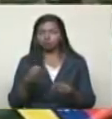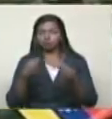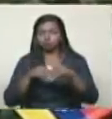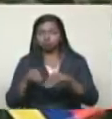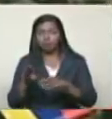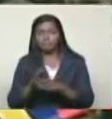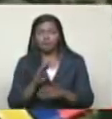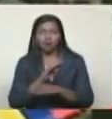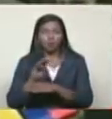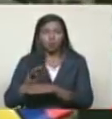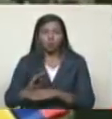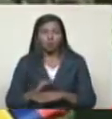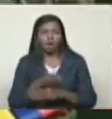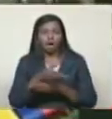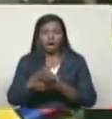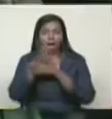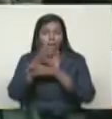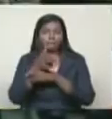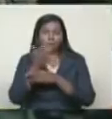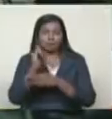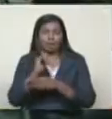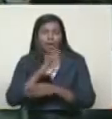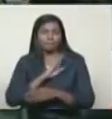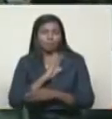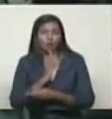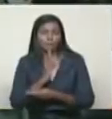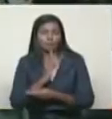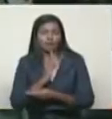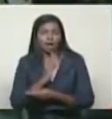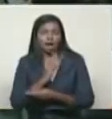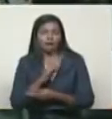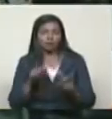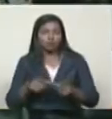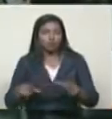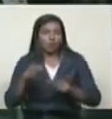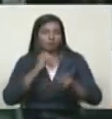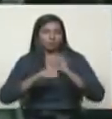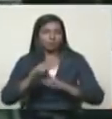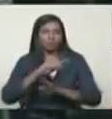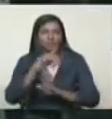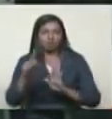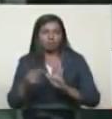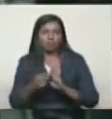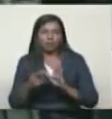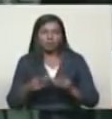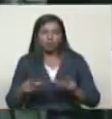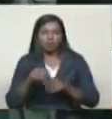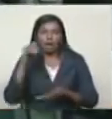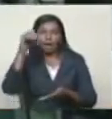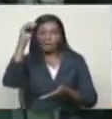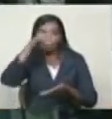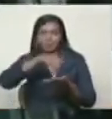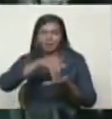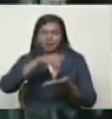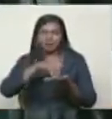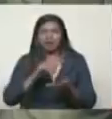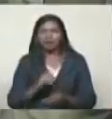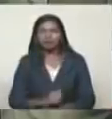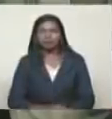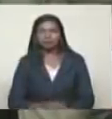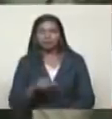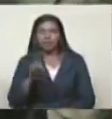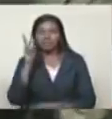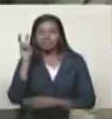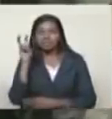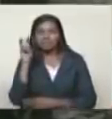y Prevención de Armas y Municiones pertenecientes a la Zona de Defensa Integral ubicada en Maracay, Estado Aragua, este